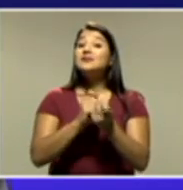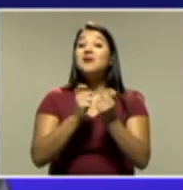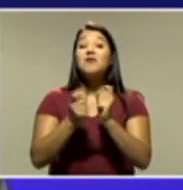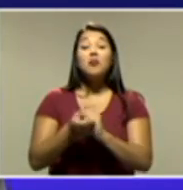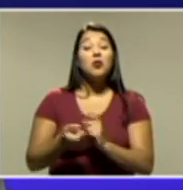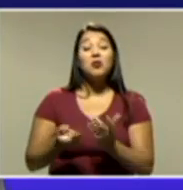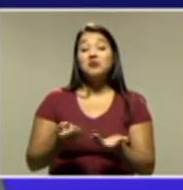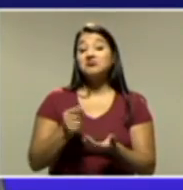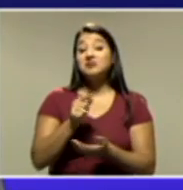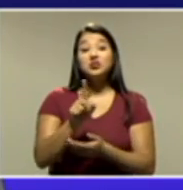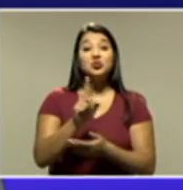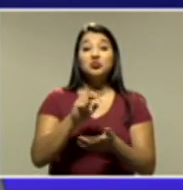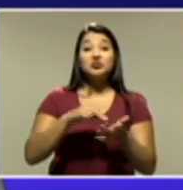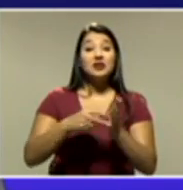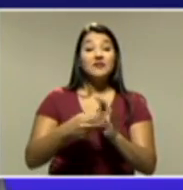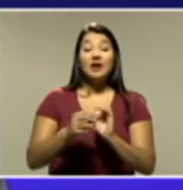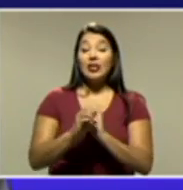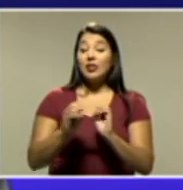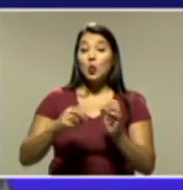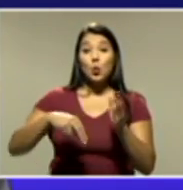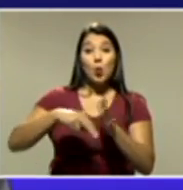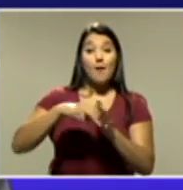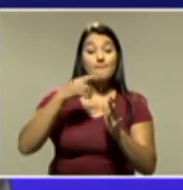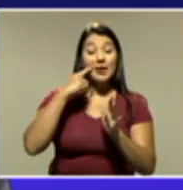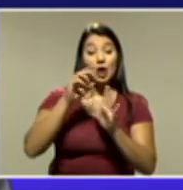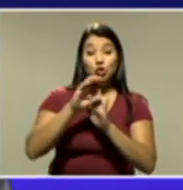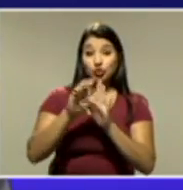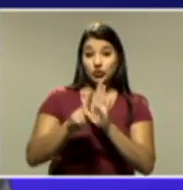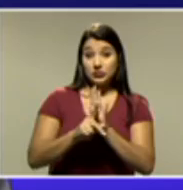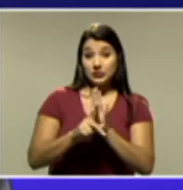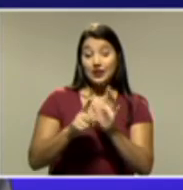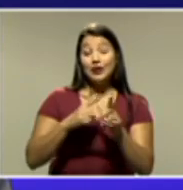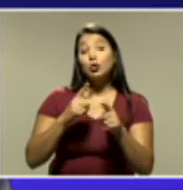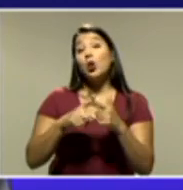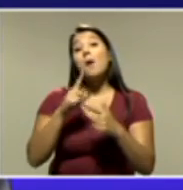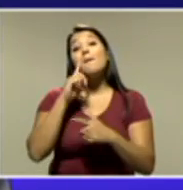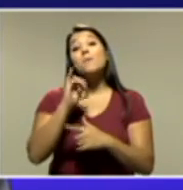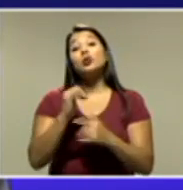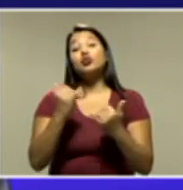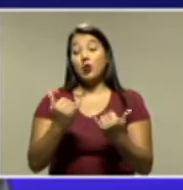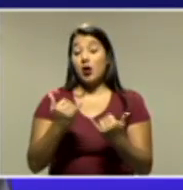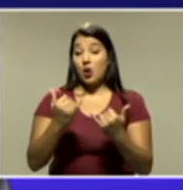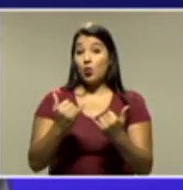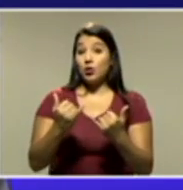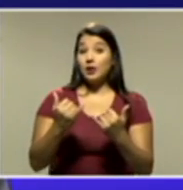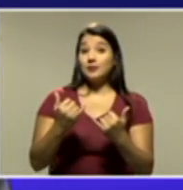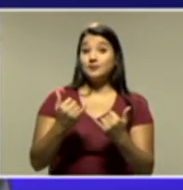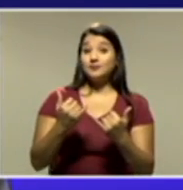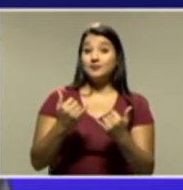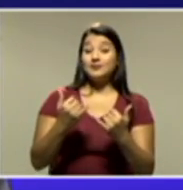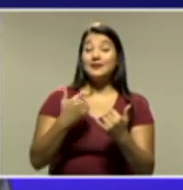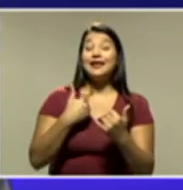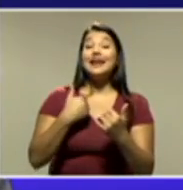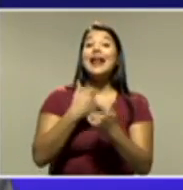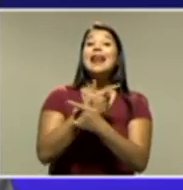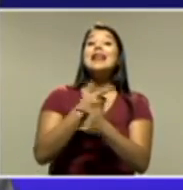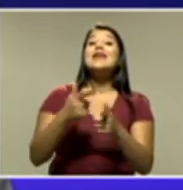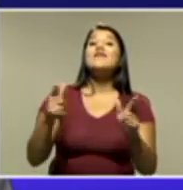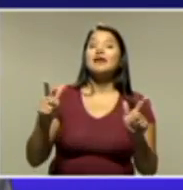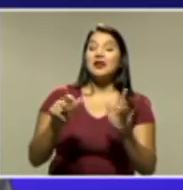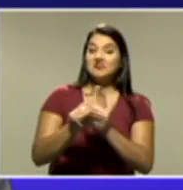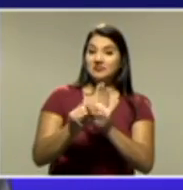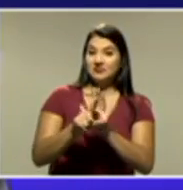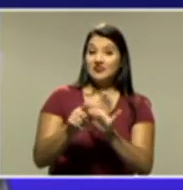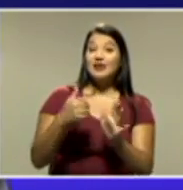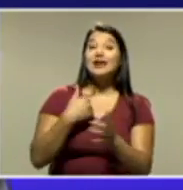ningún obstáculo de constitucionalidad y que por tanto la Asamblea está en libertad de valorar y